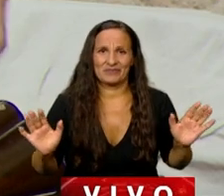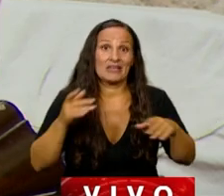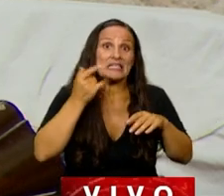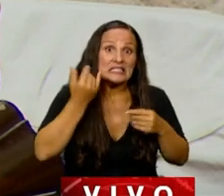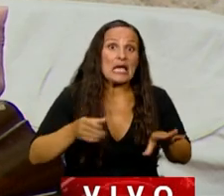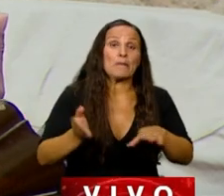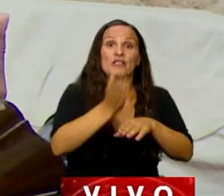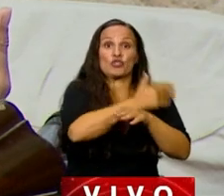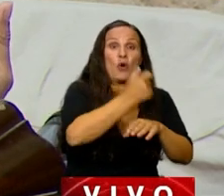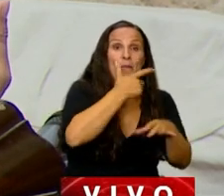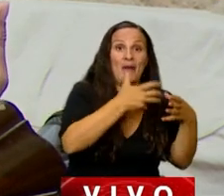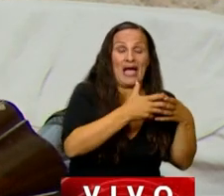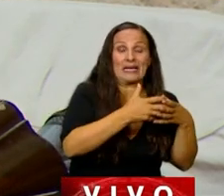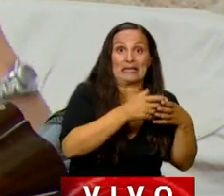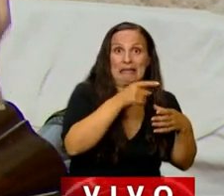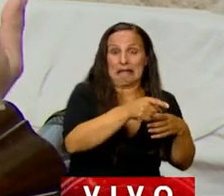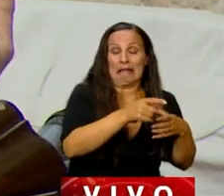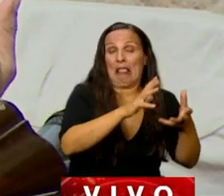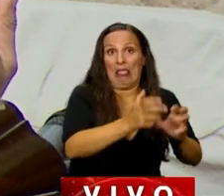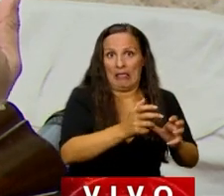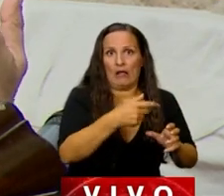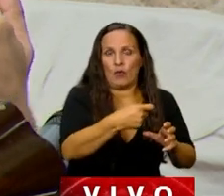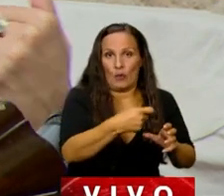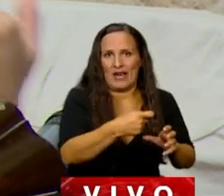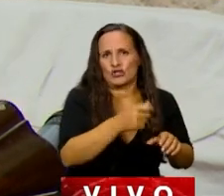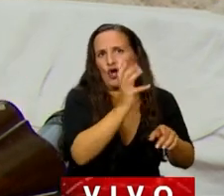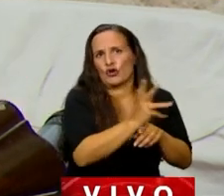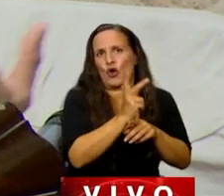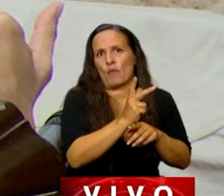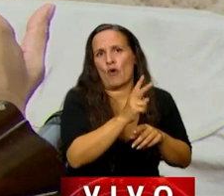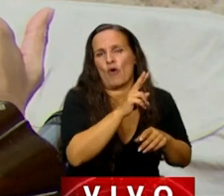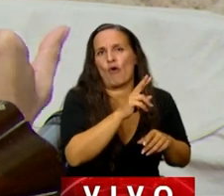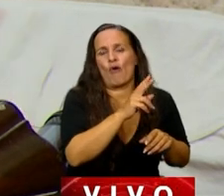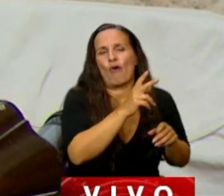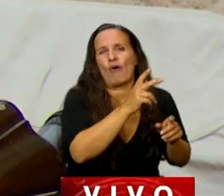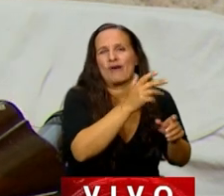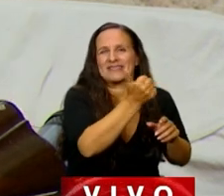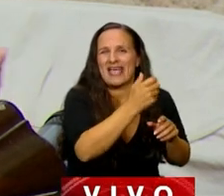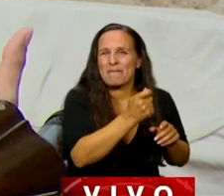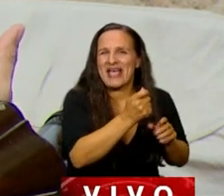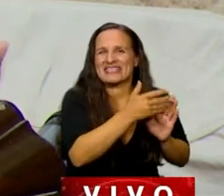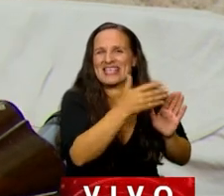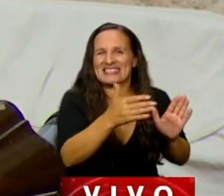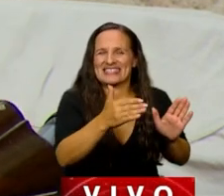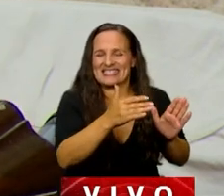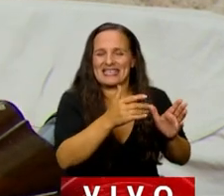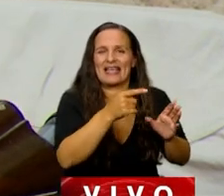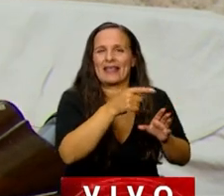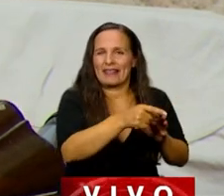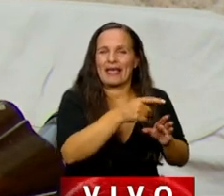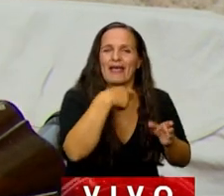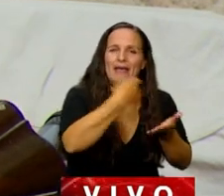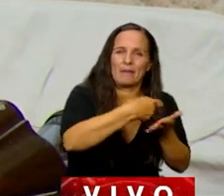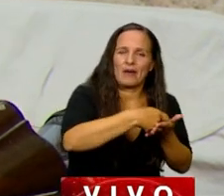previa, que era la del gobierno macrista, que se había robado 2 trimestres en el empalme y que